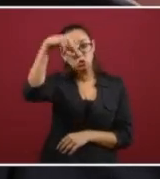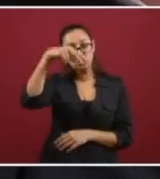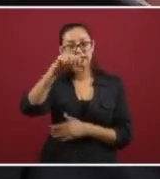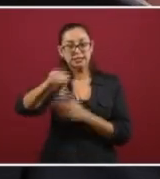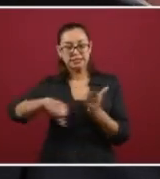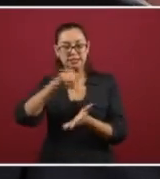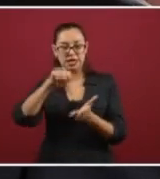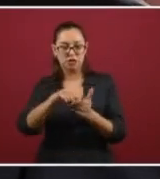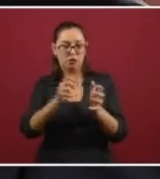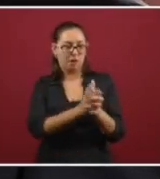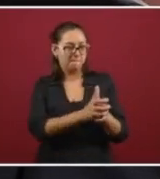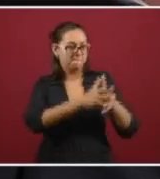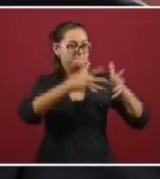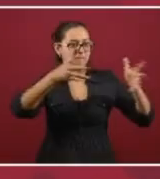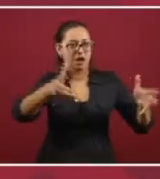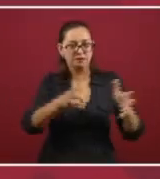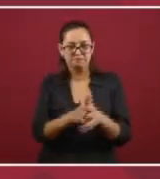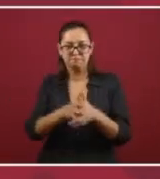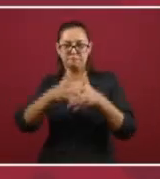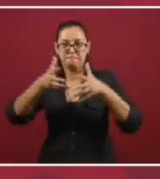centro